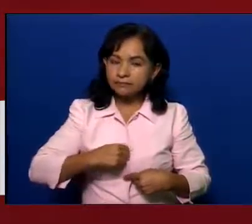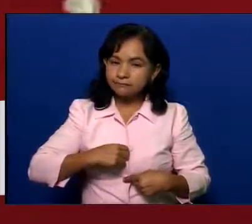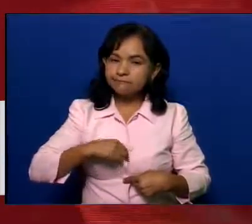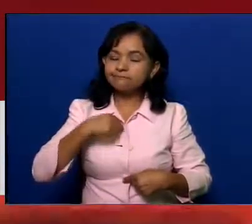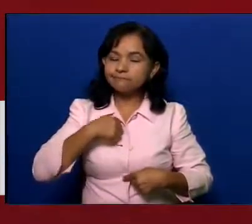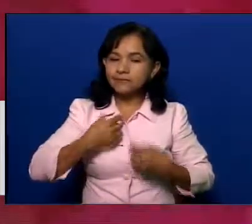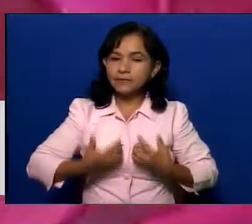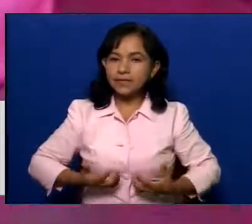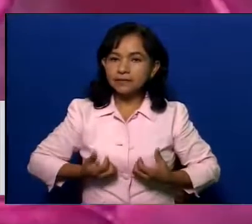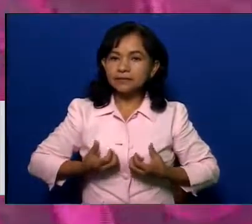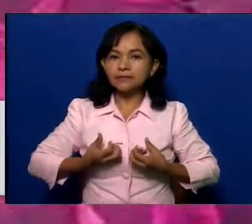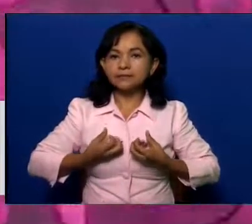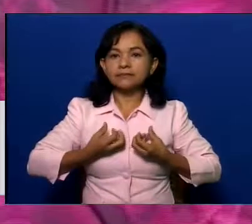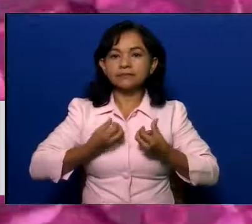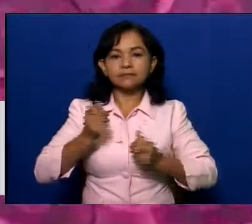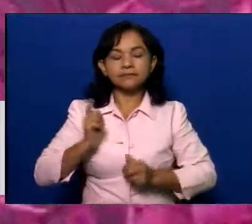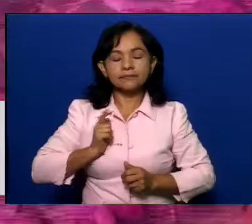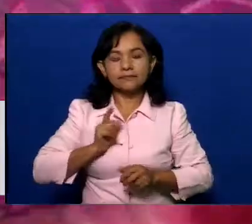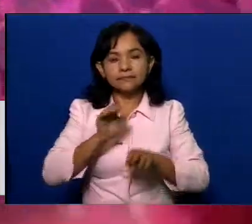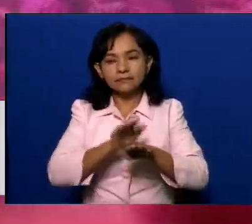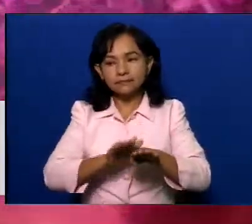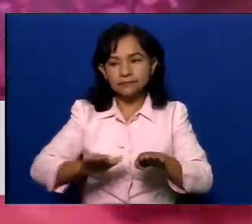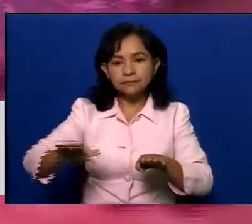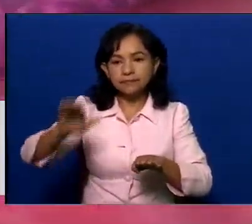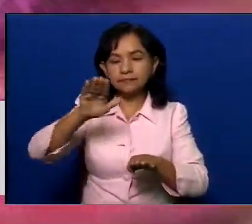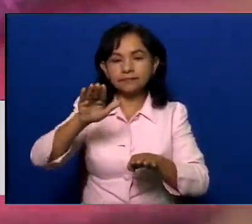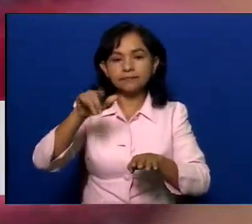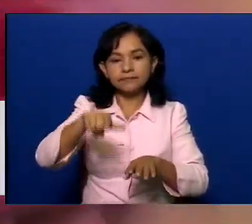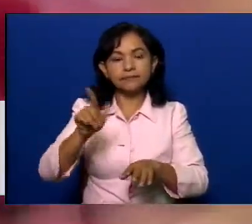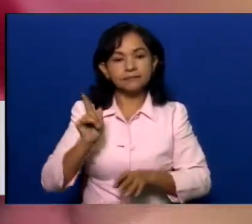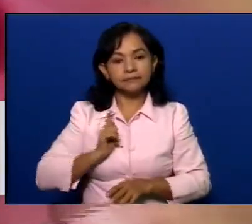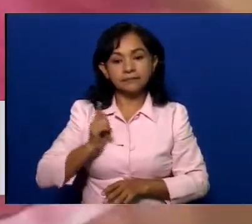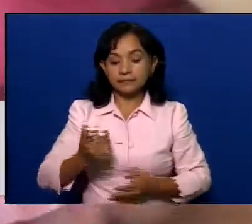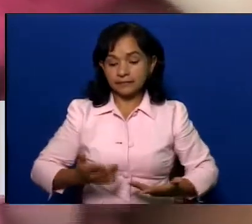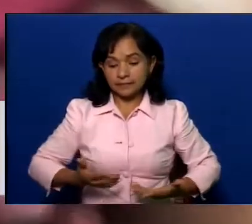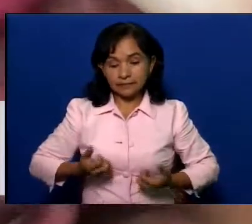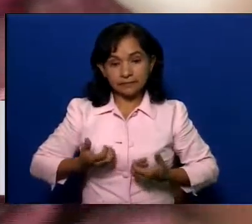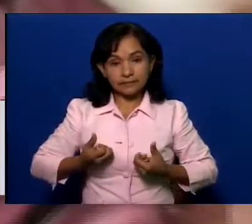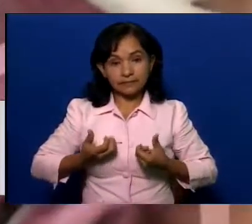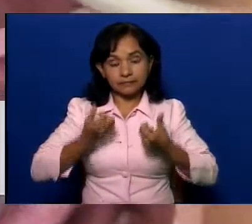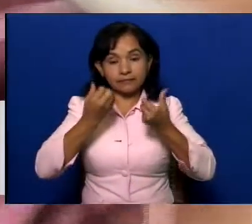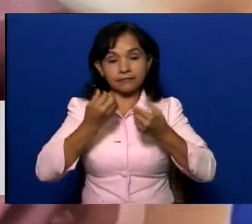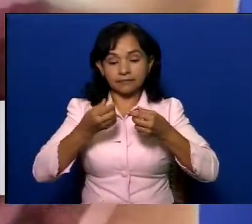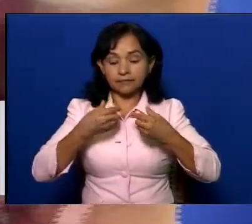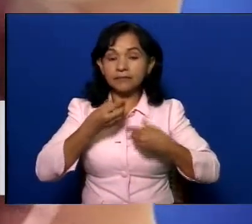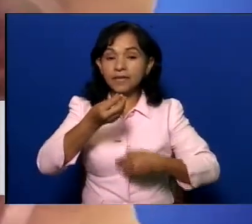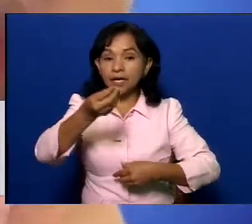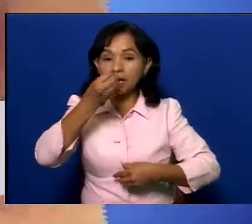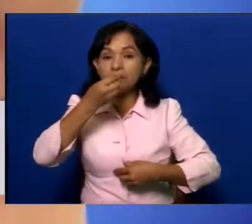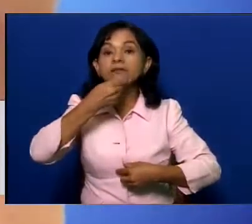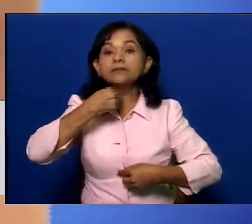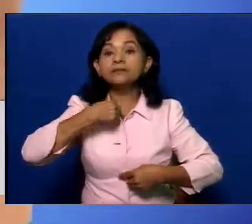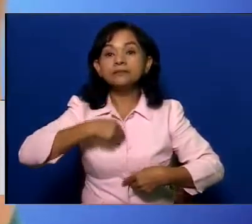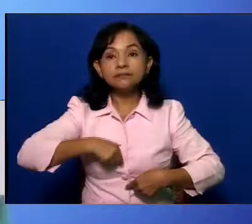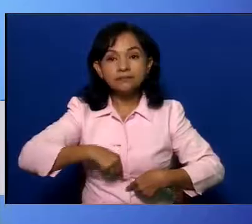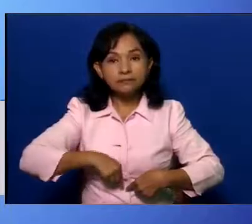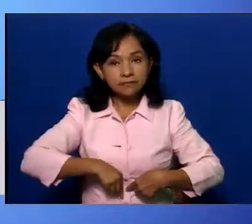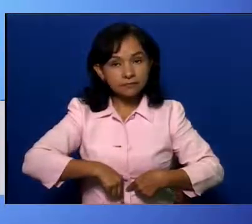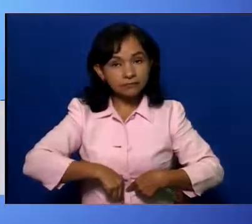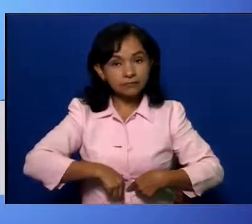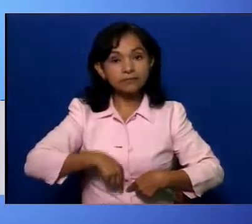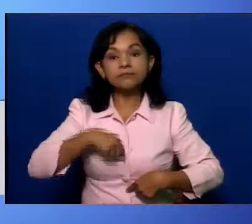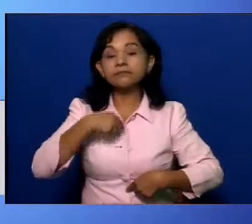está ubicada la mayoría de los cánceres del aparato digestivo. Entonces, como que la parte